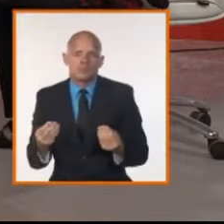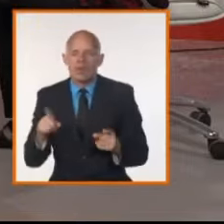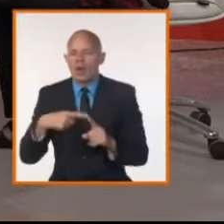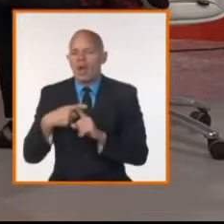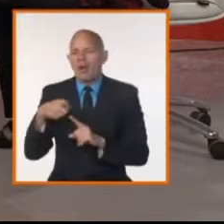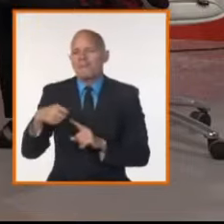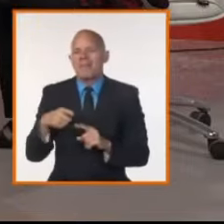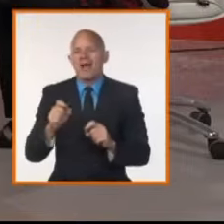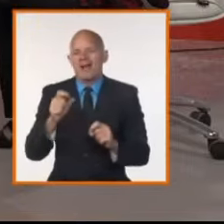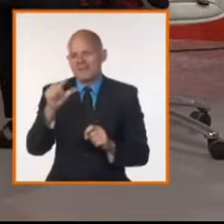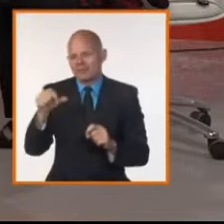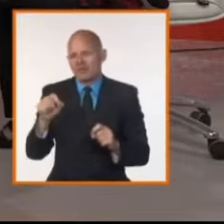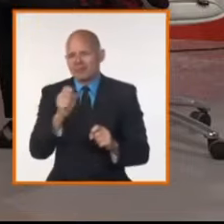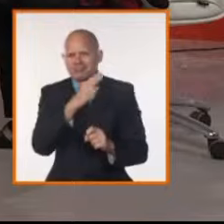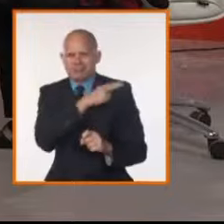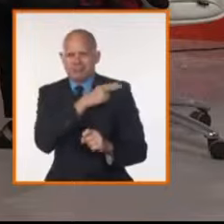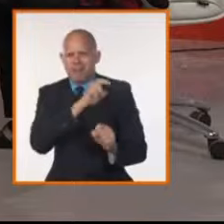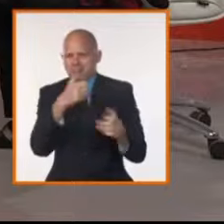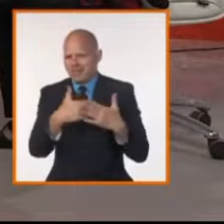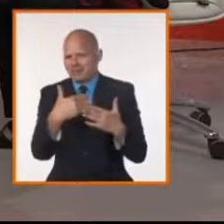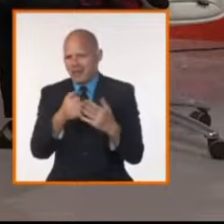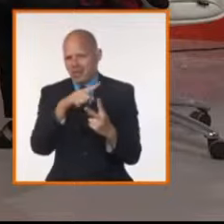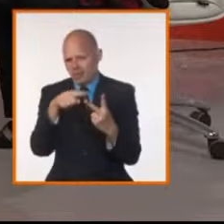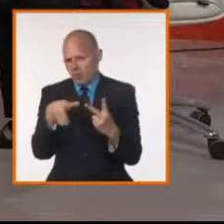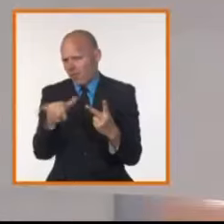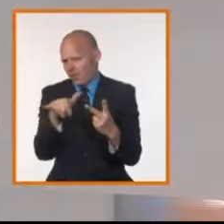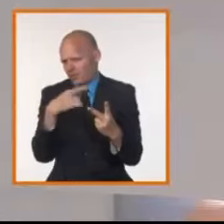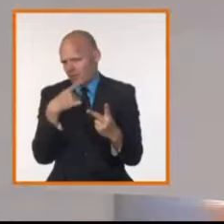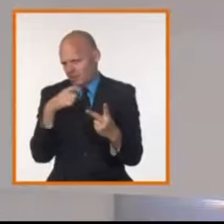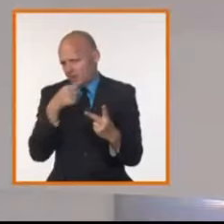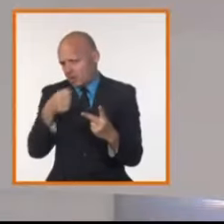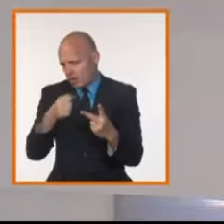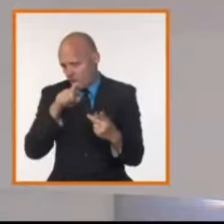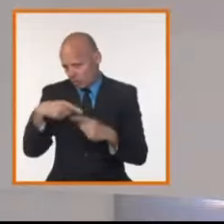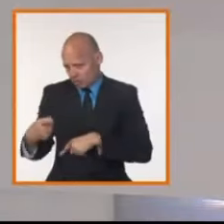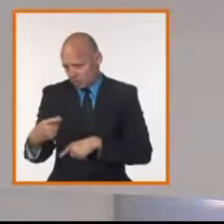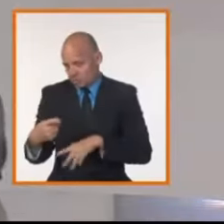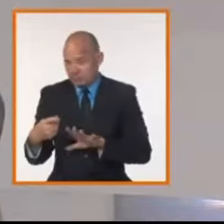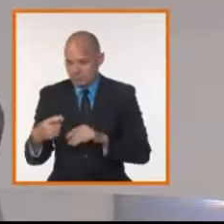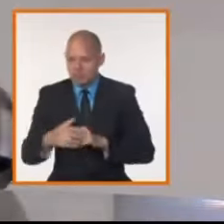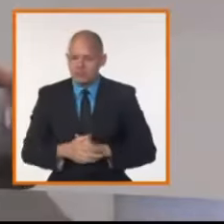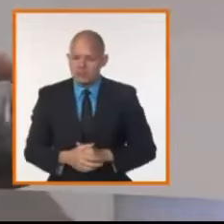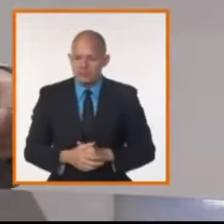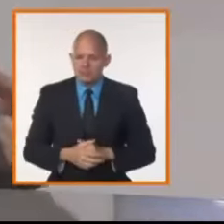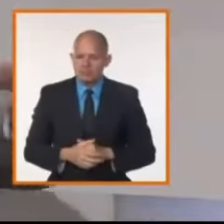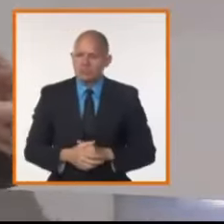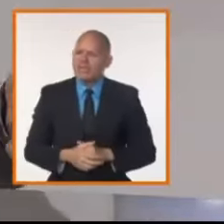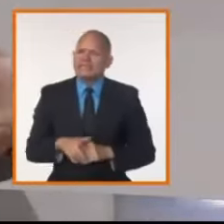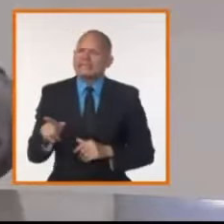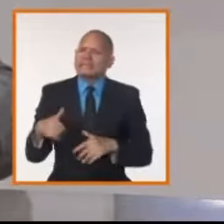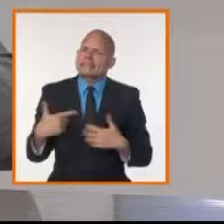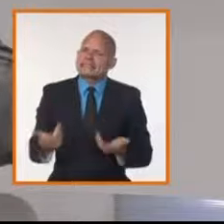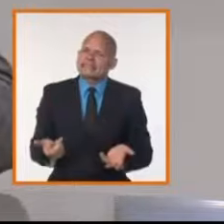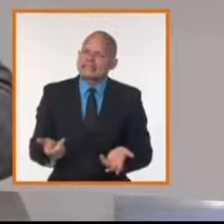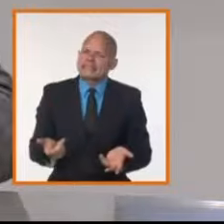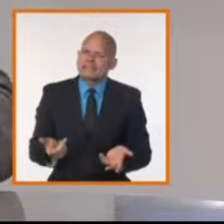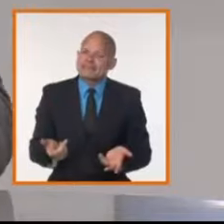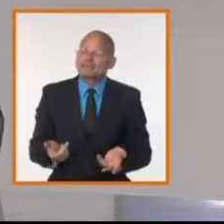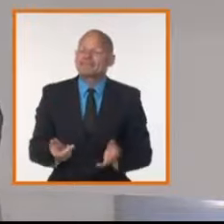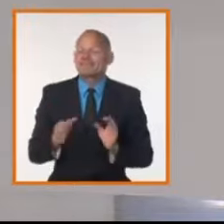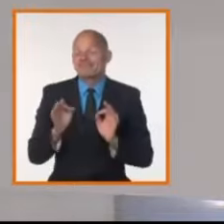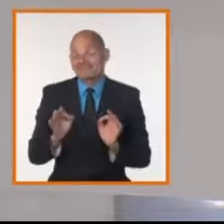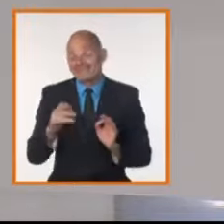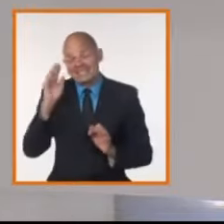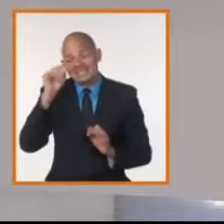acusados ahora por qué es tan importante este juicio porque es un escándalo que ha tenido eh vamos a decir la coincidencia con el medio también de tener los juicios con